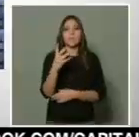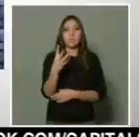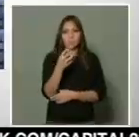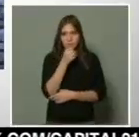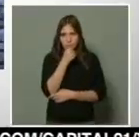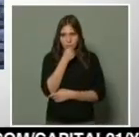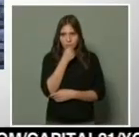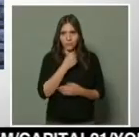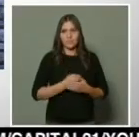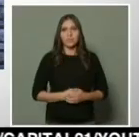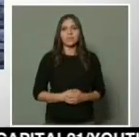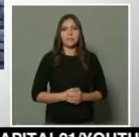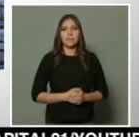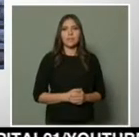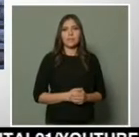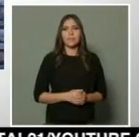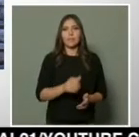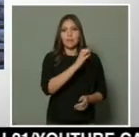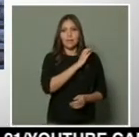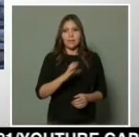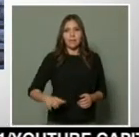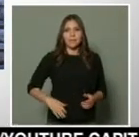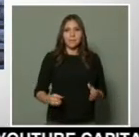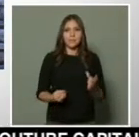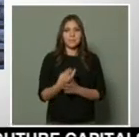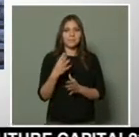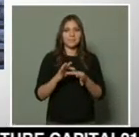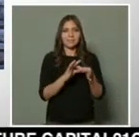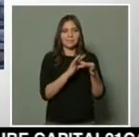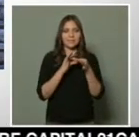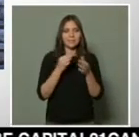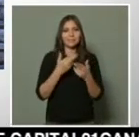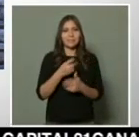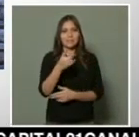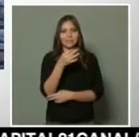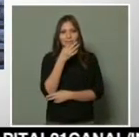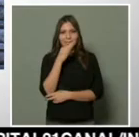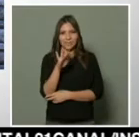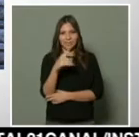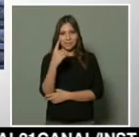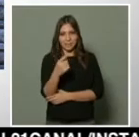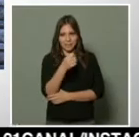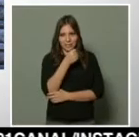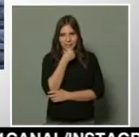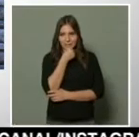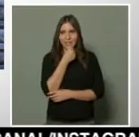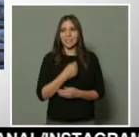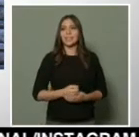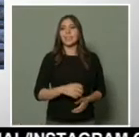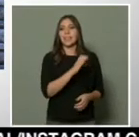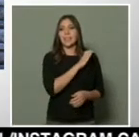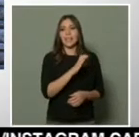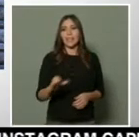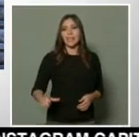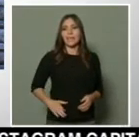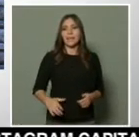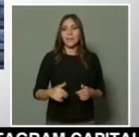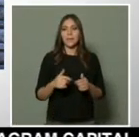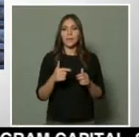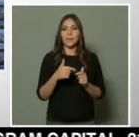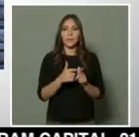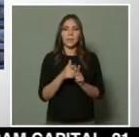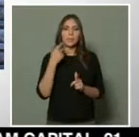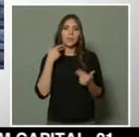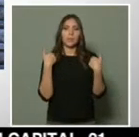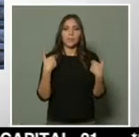movilidad, los 4 aspirantes coincidieron en que tanto en Coajimalpa como en Álvaro Obregón es necesario realizar un reordenamiento territorial y